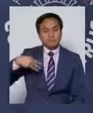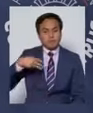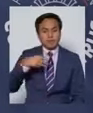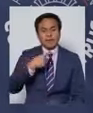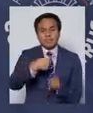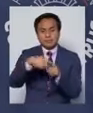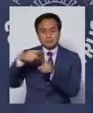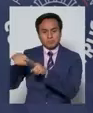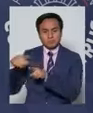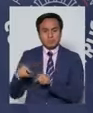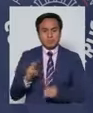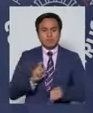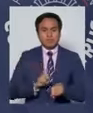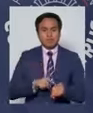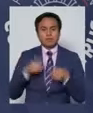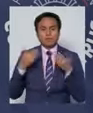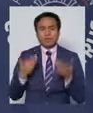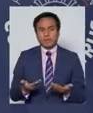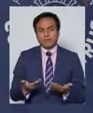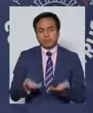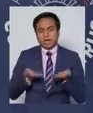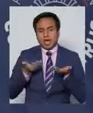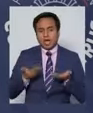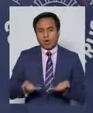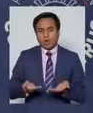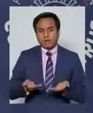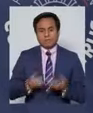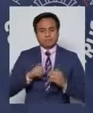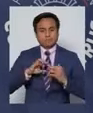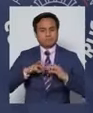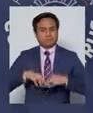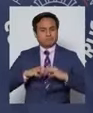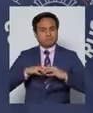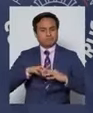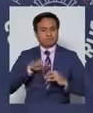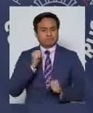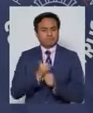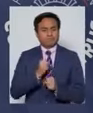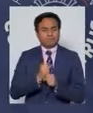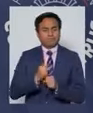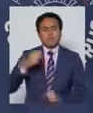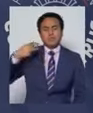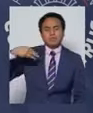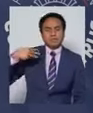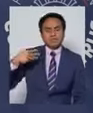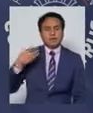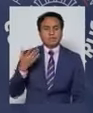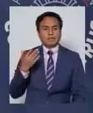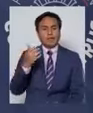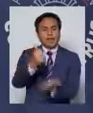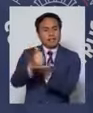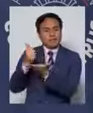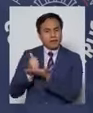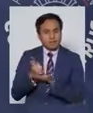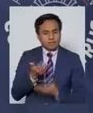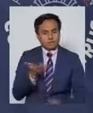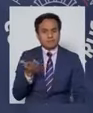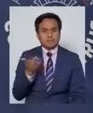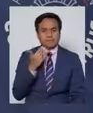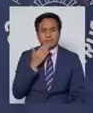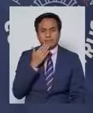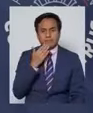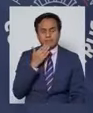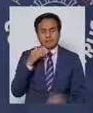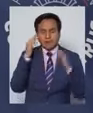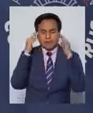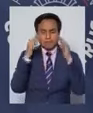municipalidades. Y en este momento estamos fortaleciendo el trabajo con las municipalidades, con los alcaldes, también